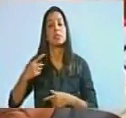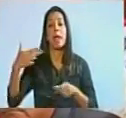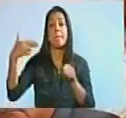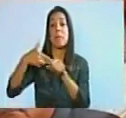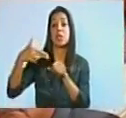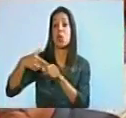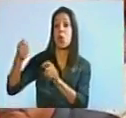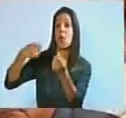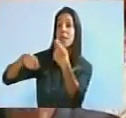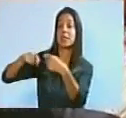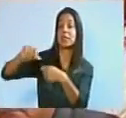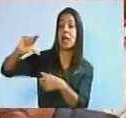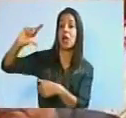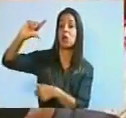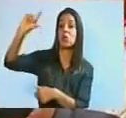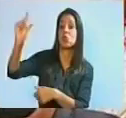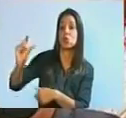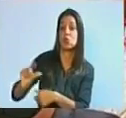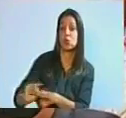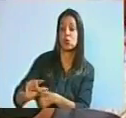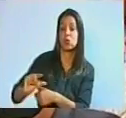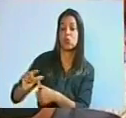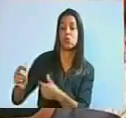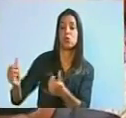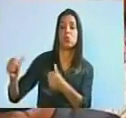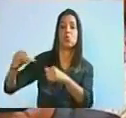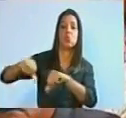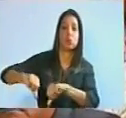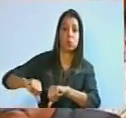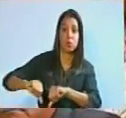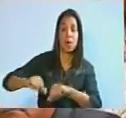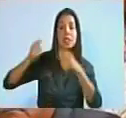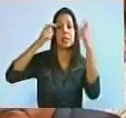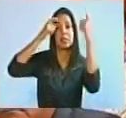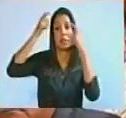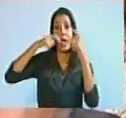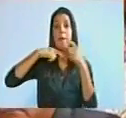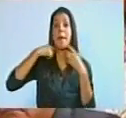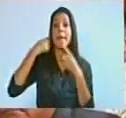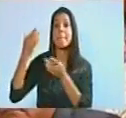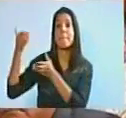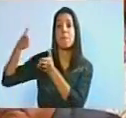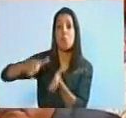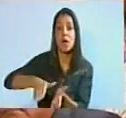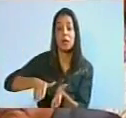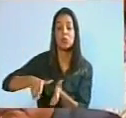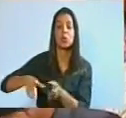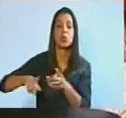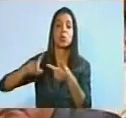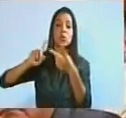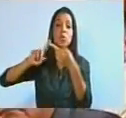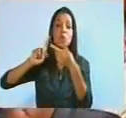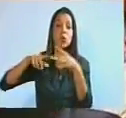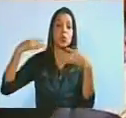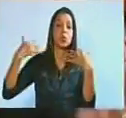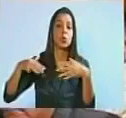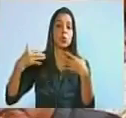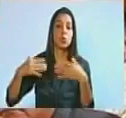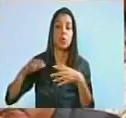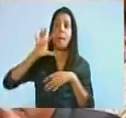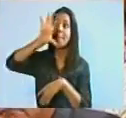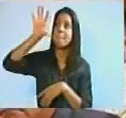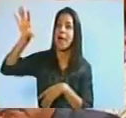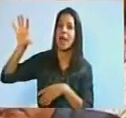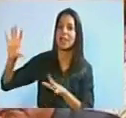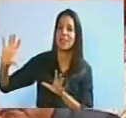barril de petróleo, la pérdida física de nuestro máximo líder y toda la arremetida y el complot